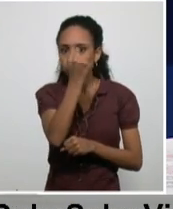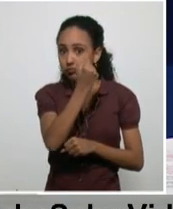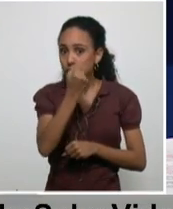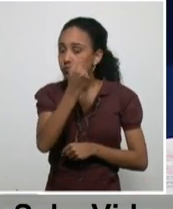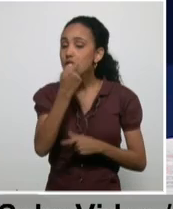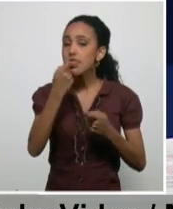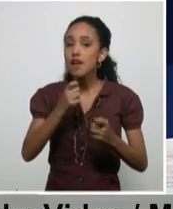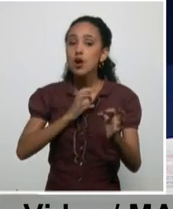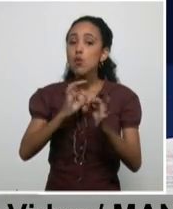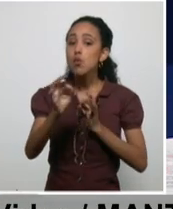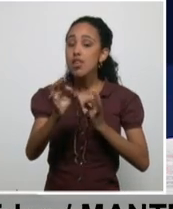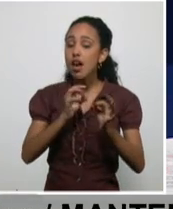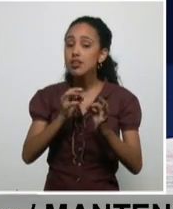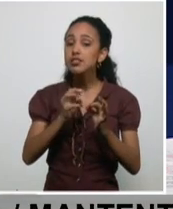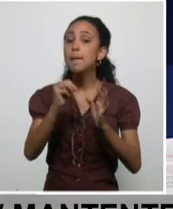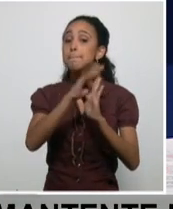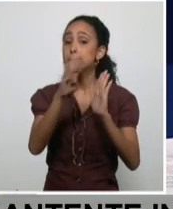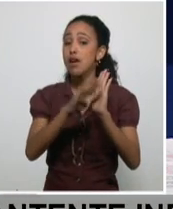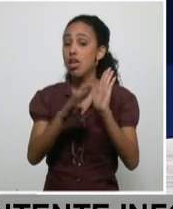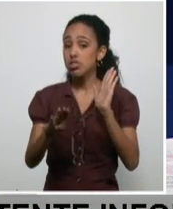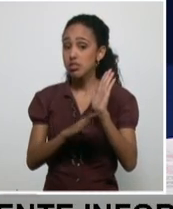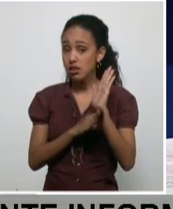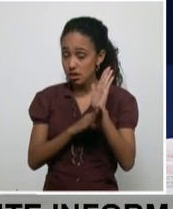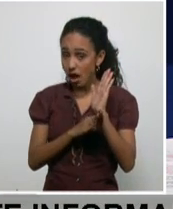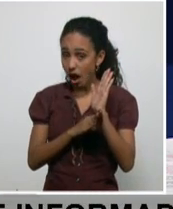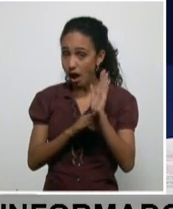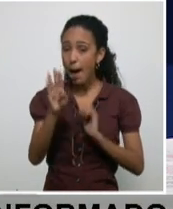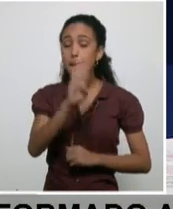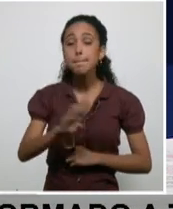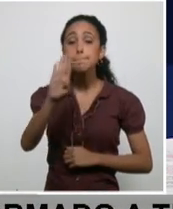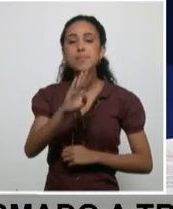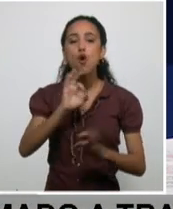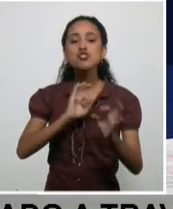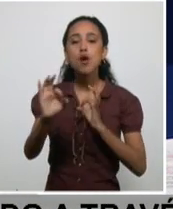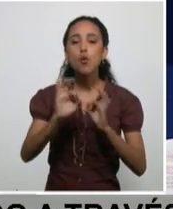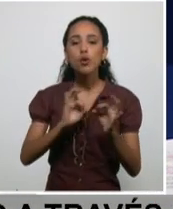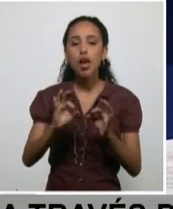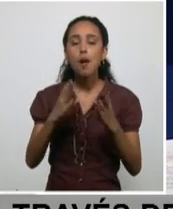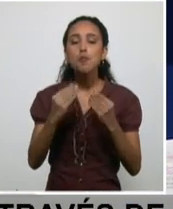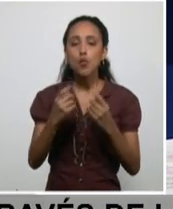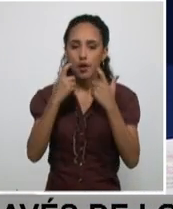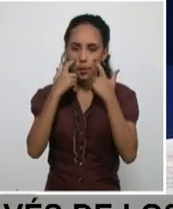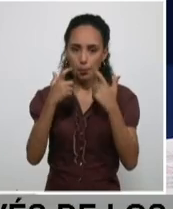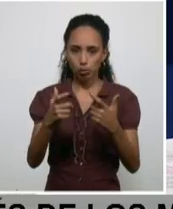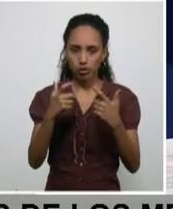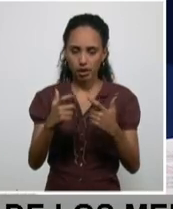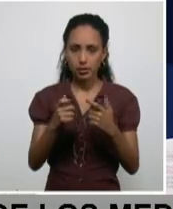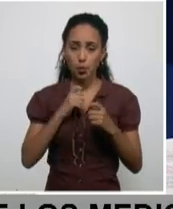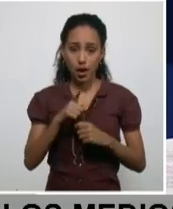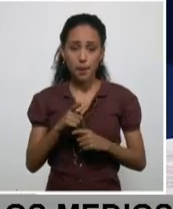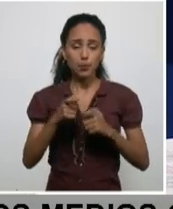sí las medidas de bioseguridad son sumamente importantes. Gafas protectoras, nasobuco,